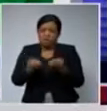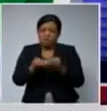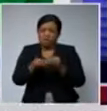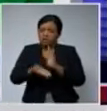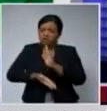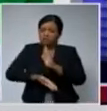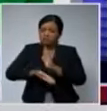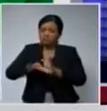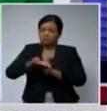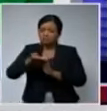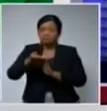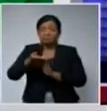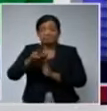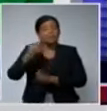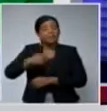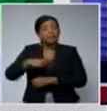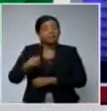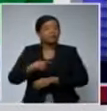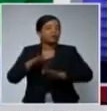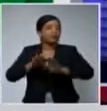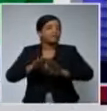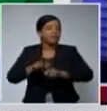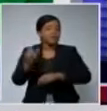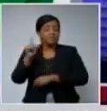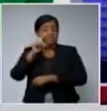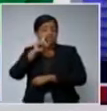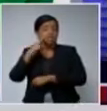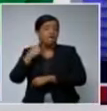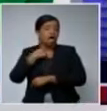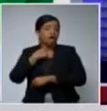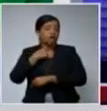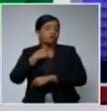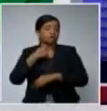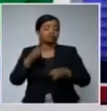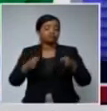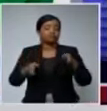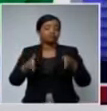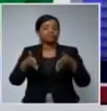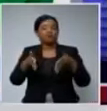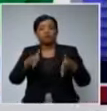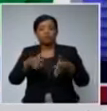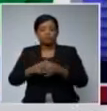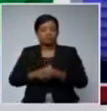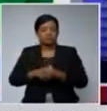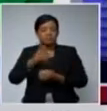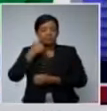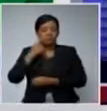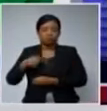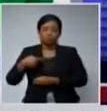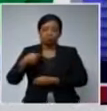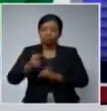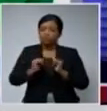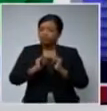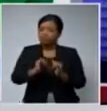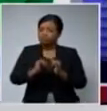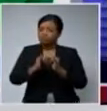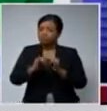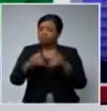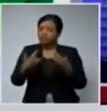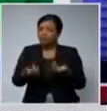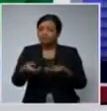año. Realmente cada día hay más información sobre diferentes